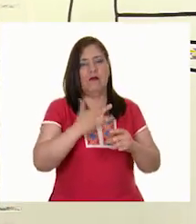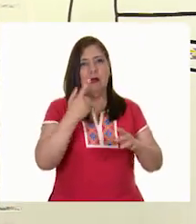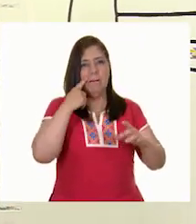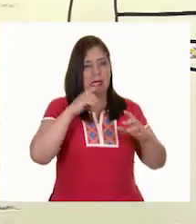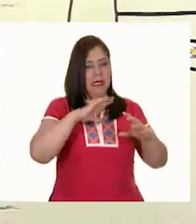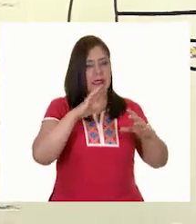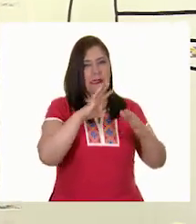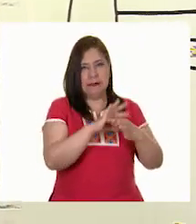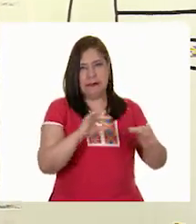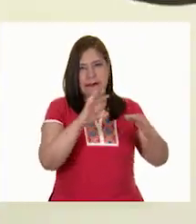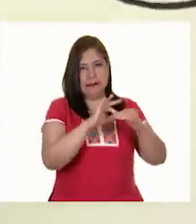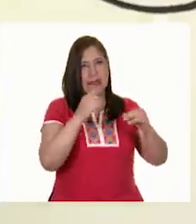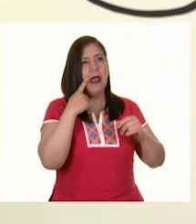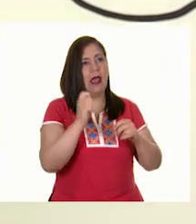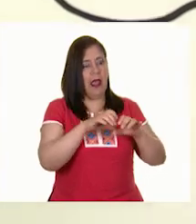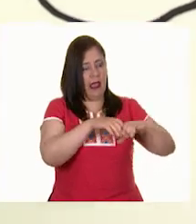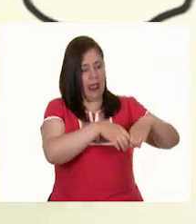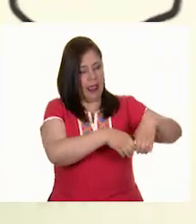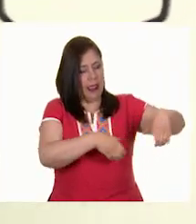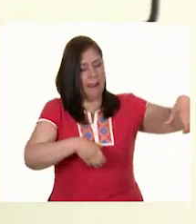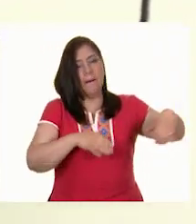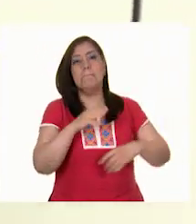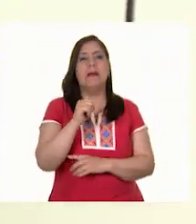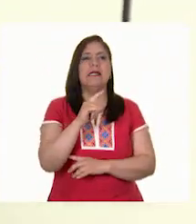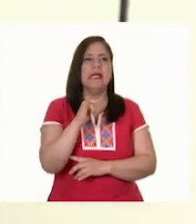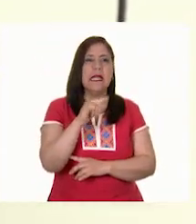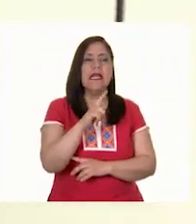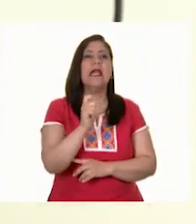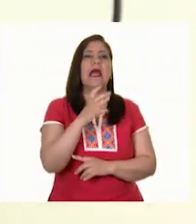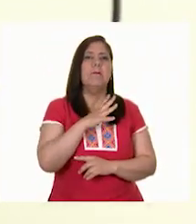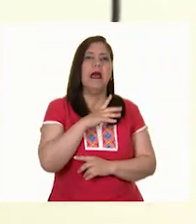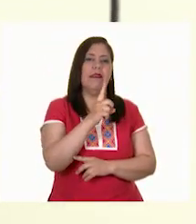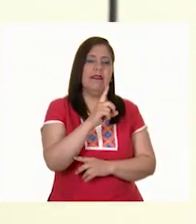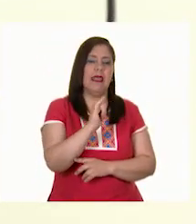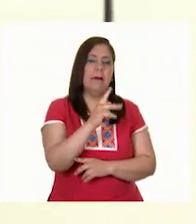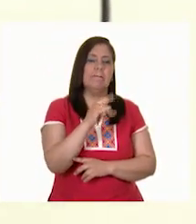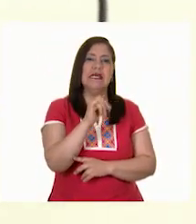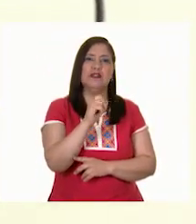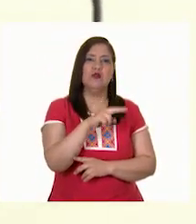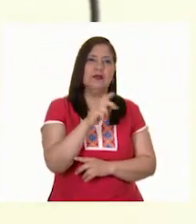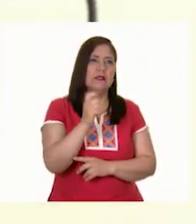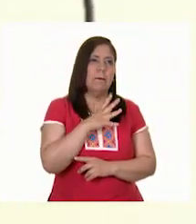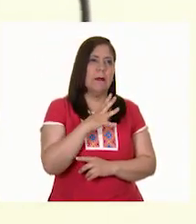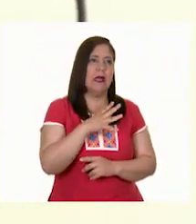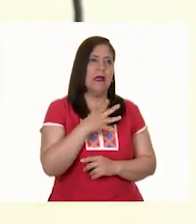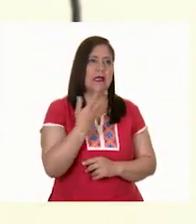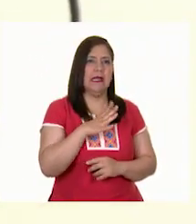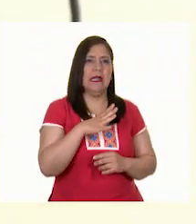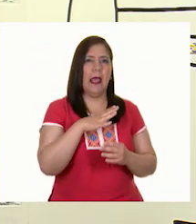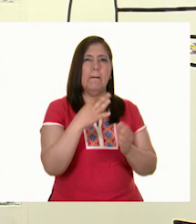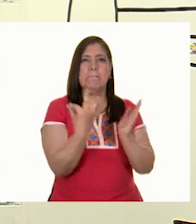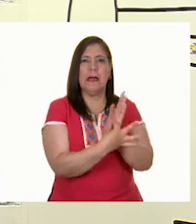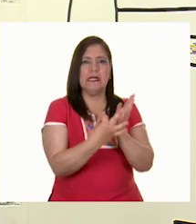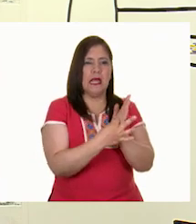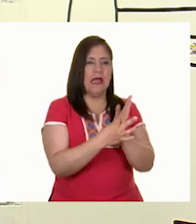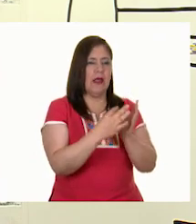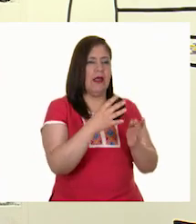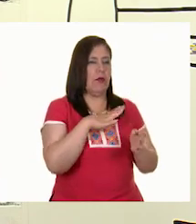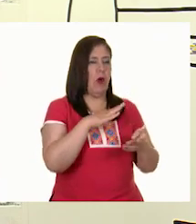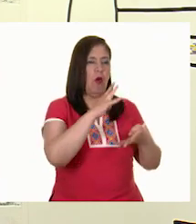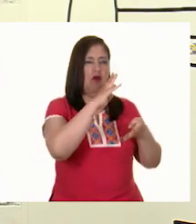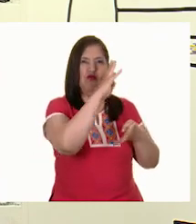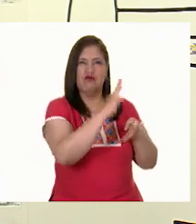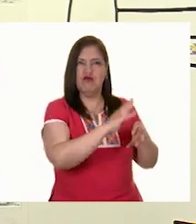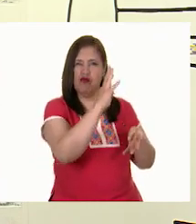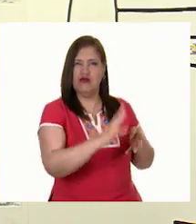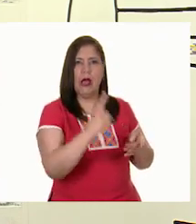el mástil. Este es el diapasón con los trastes, que son estos de metal. ¿Y para qué sirven? Para que ahí